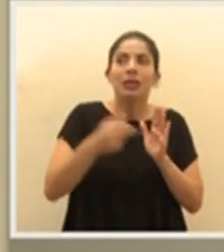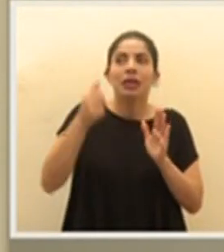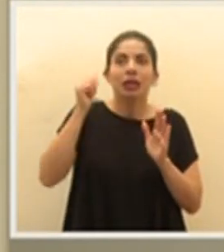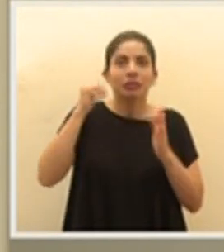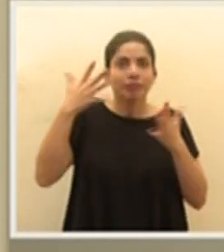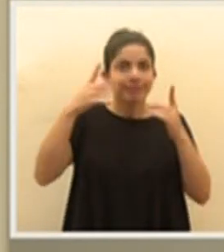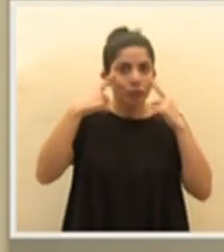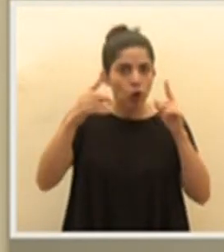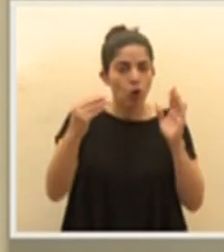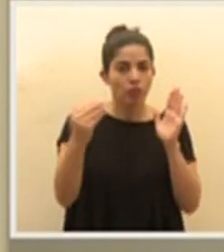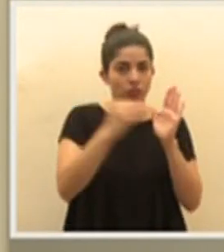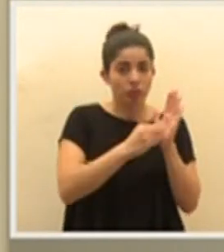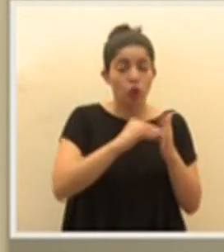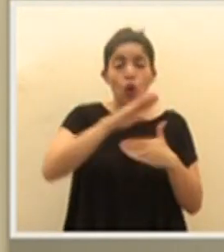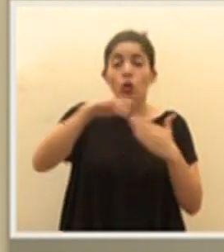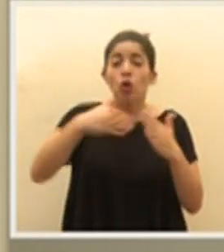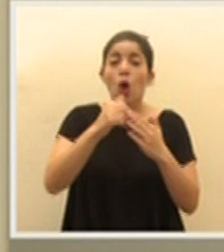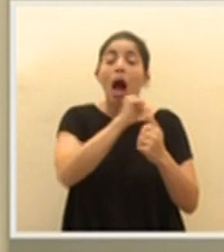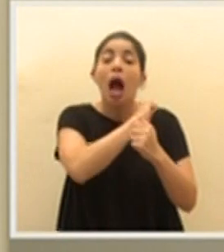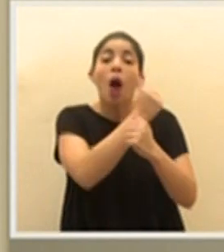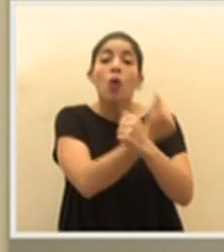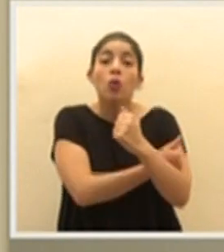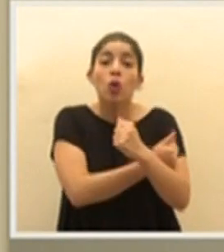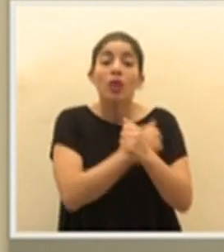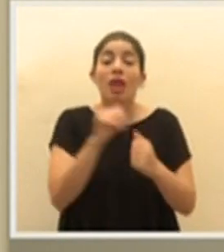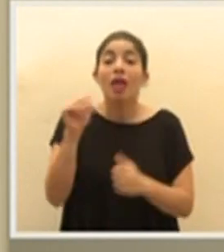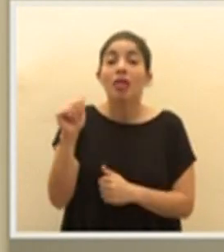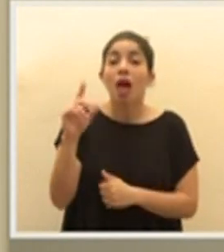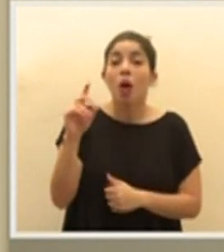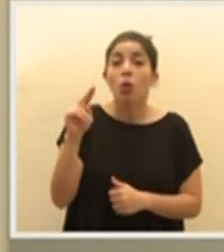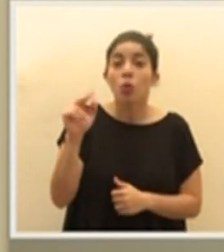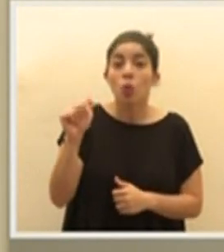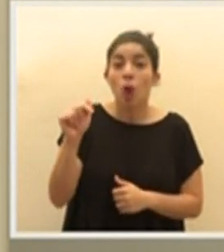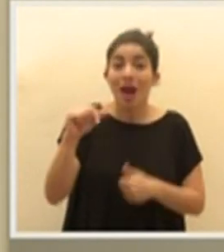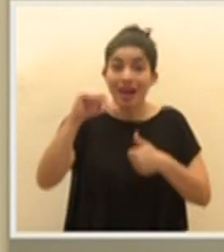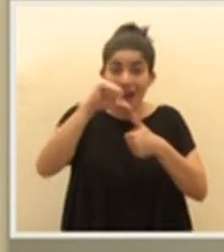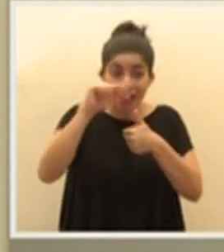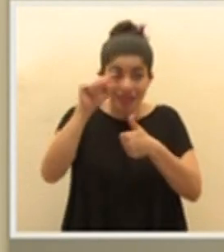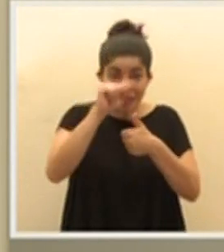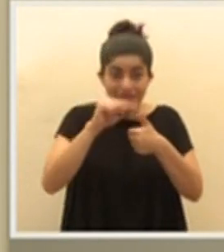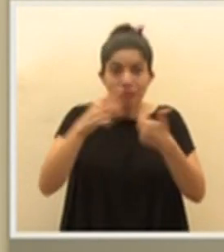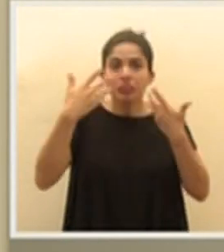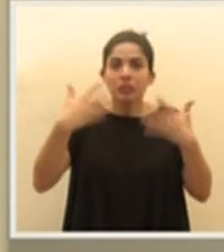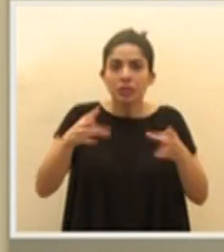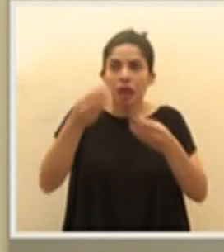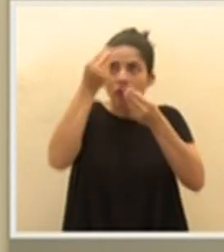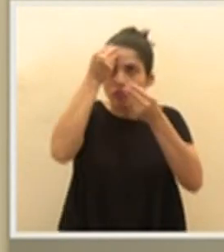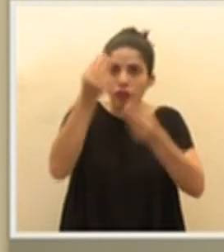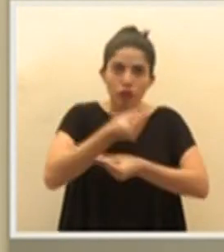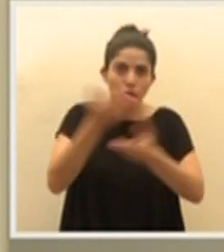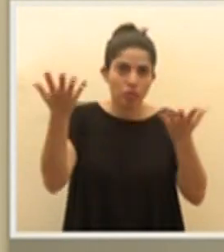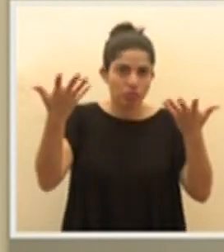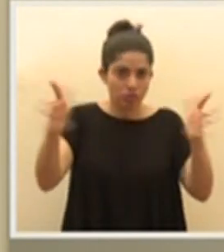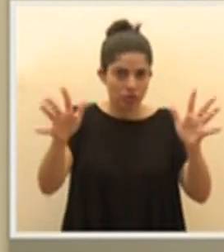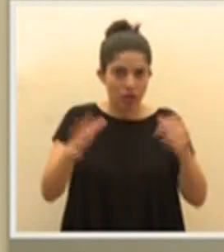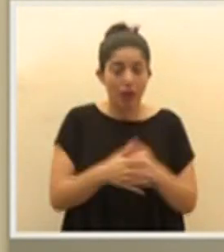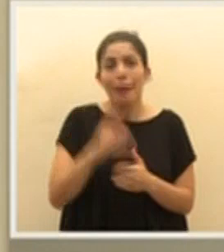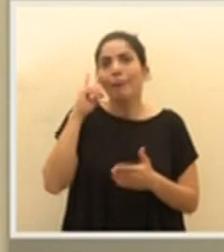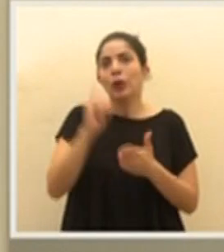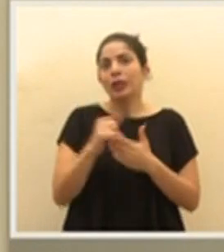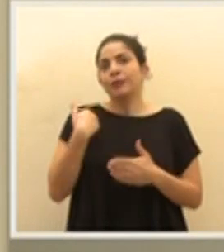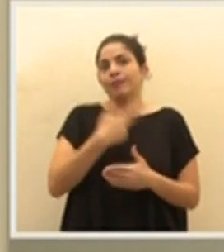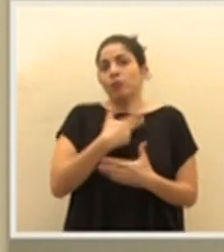Todas las autoridades aduaneras de la región tienen también esta información. Es por ello que